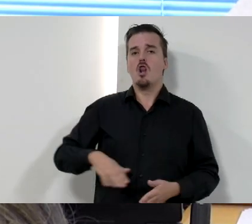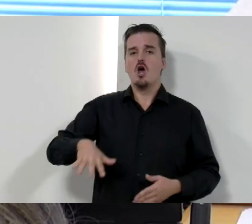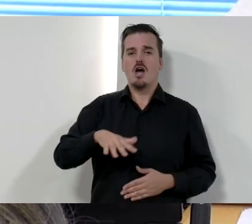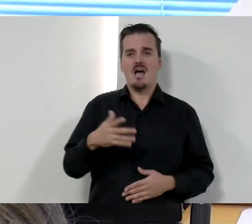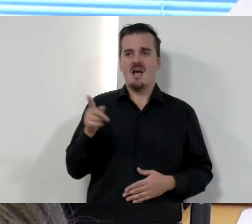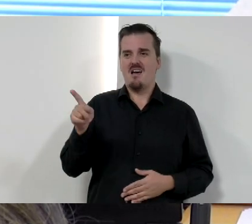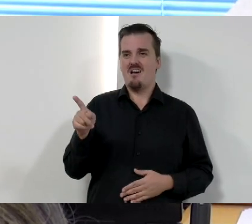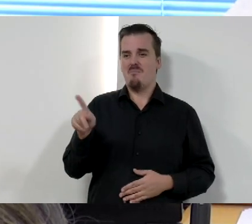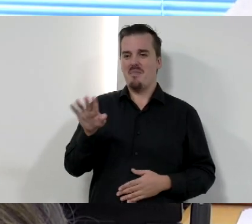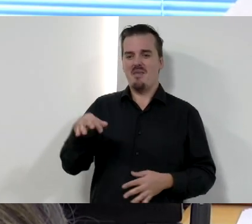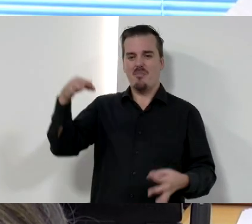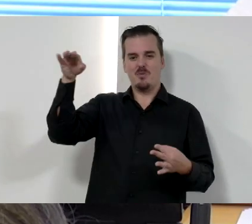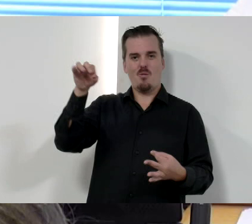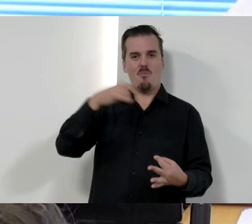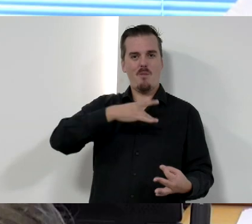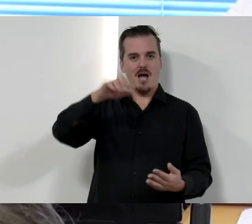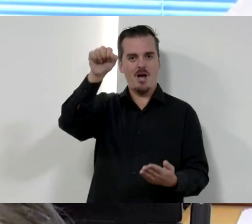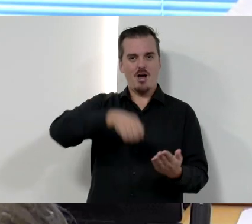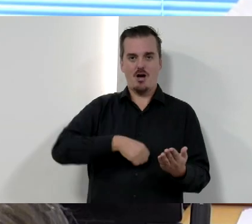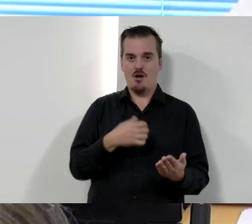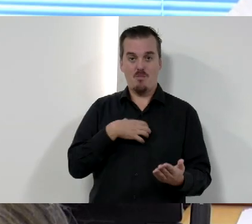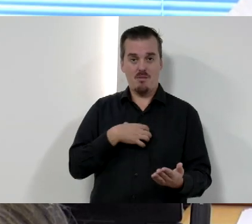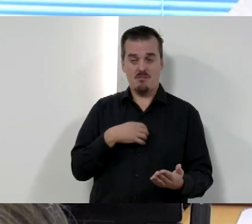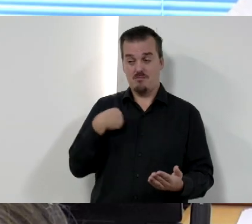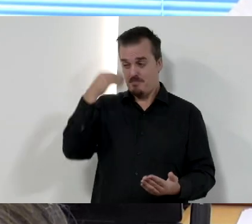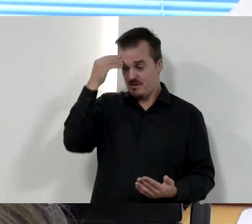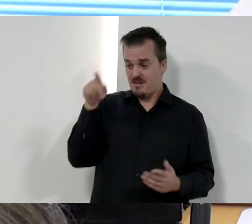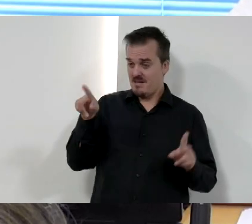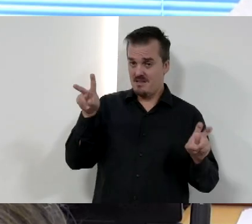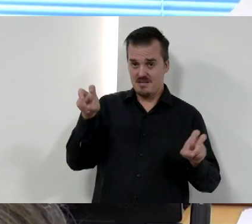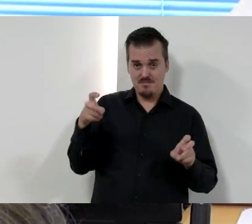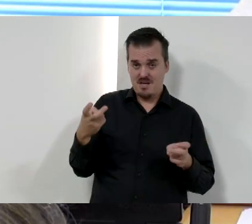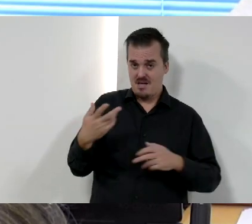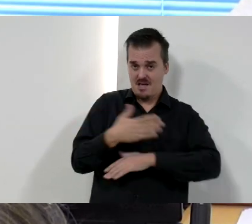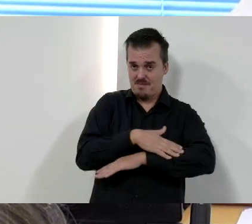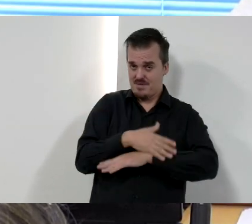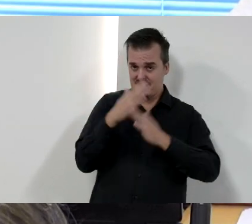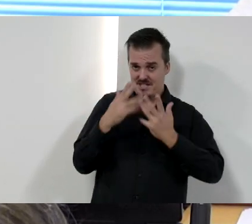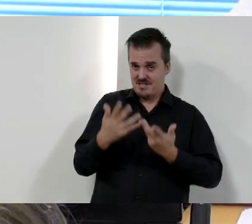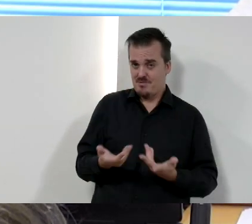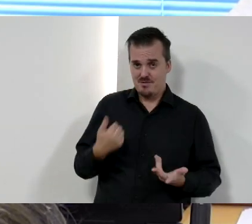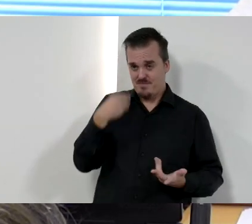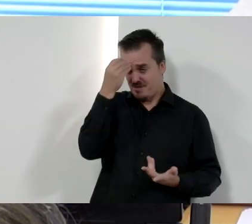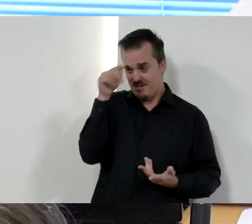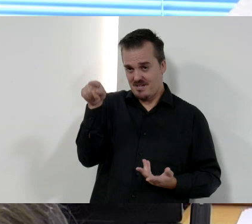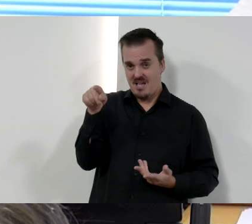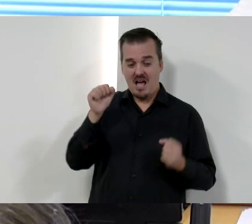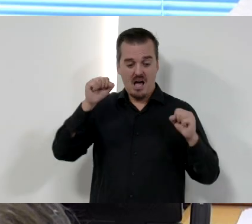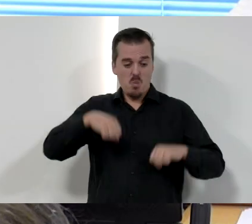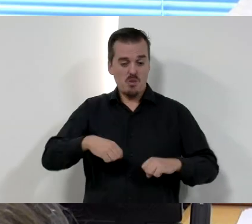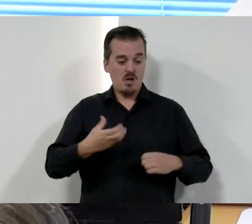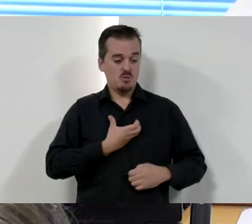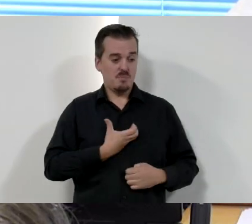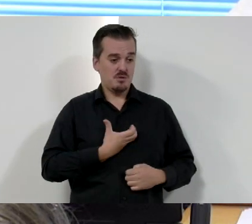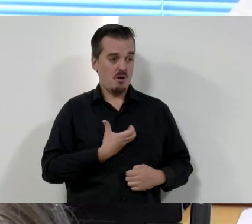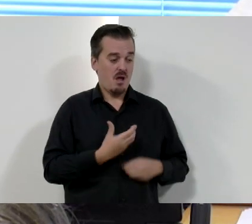es una cuestión burocrática administrativa que no tiene nada que ver con los acuerdos a los que como corporación podamos llegar.